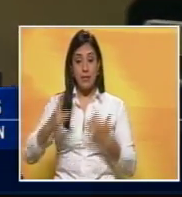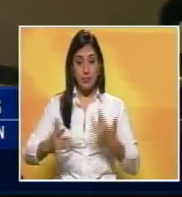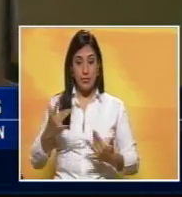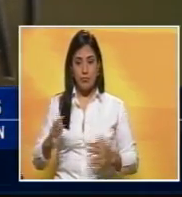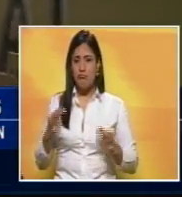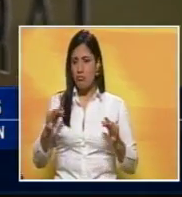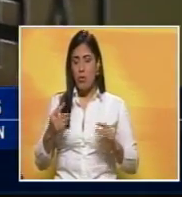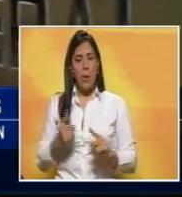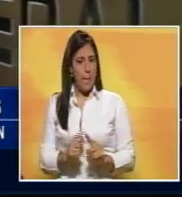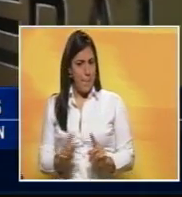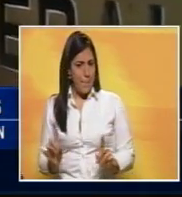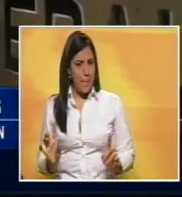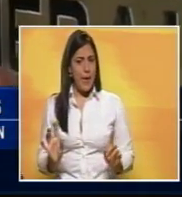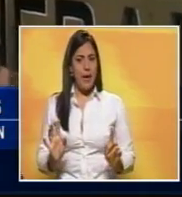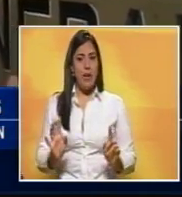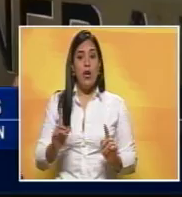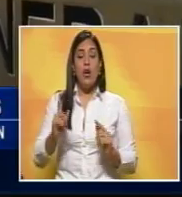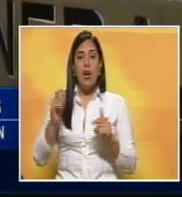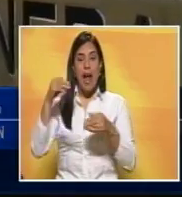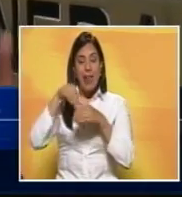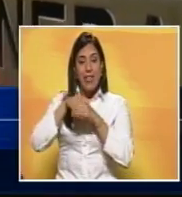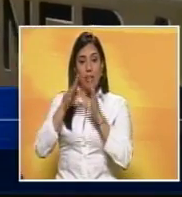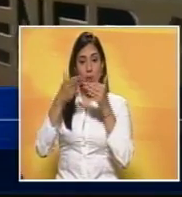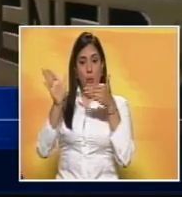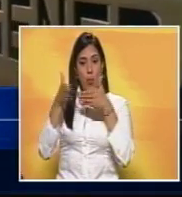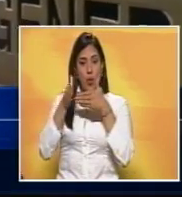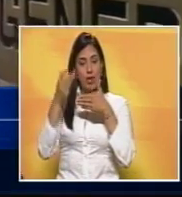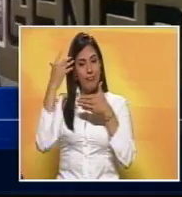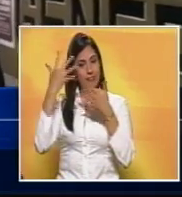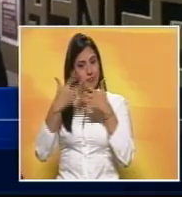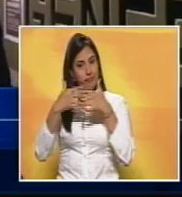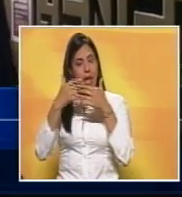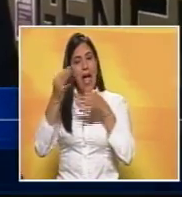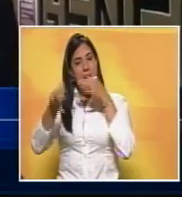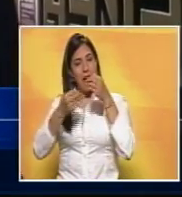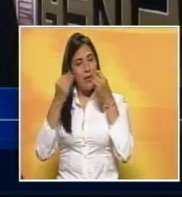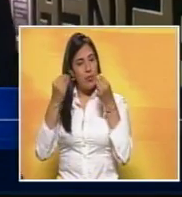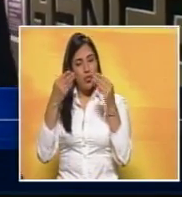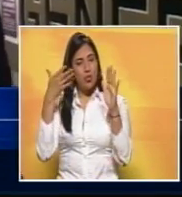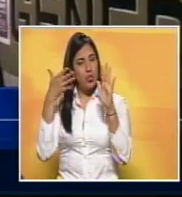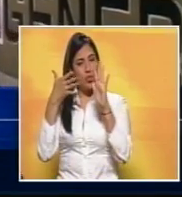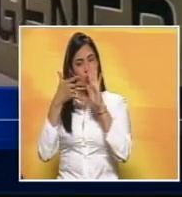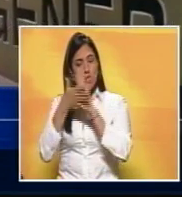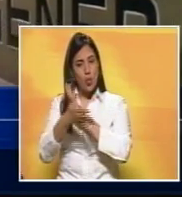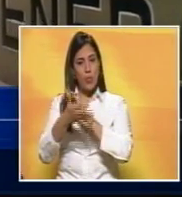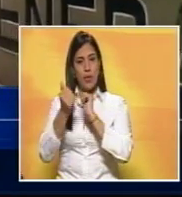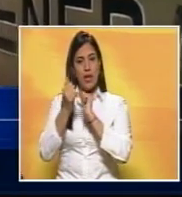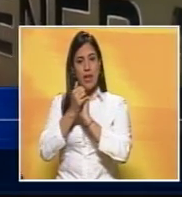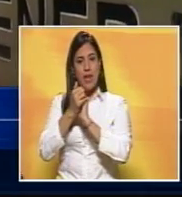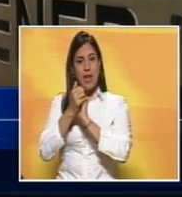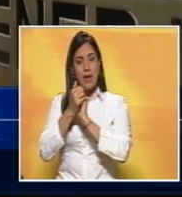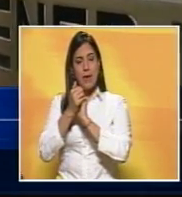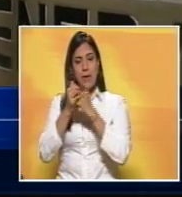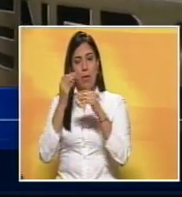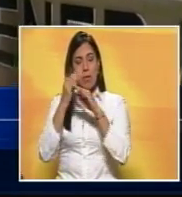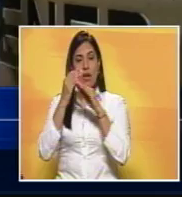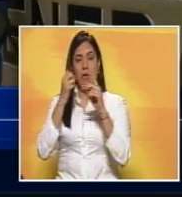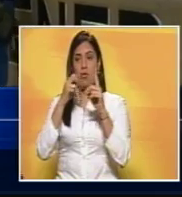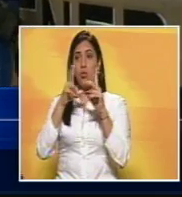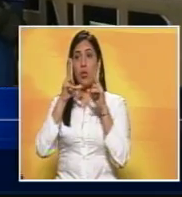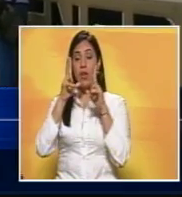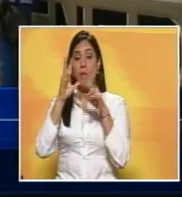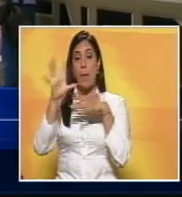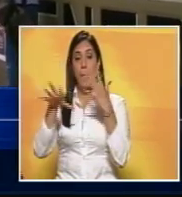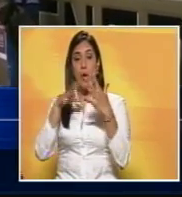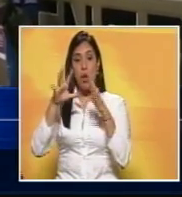es normal, pero por supuesto, puertas adentro, se reflexiona, se habla mucho acerca del impacto de la barbarie